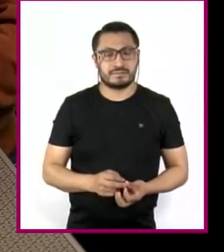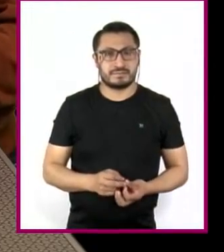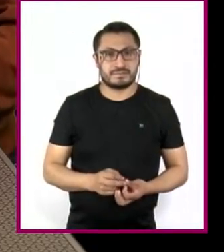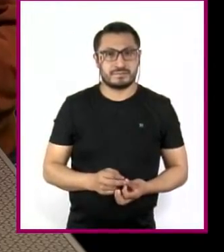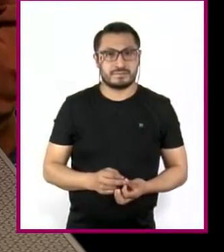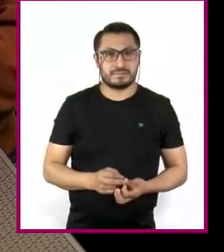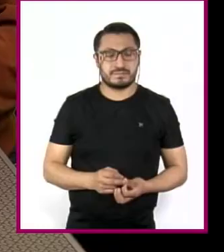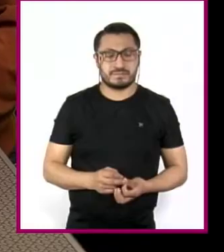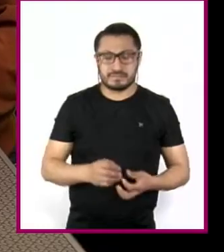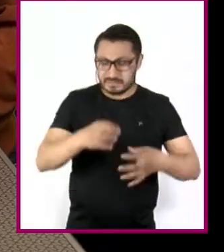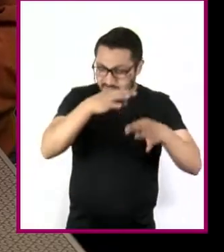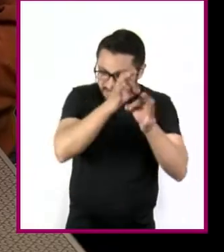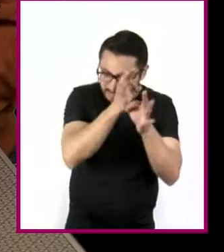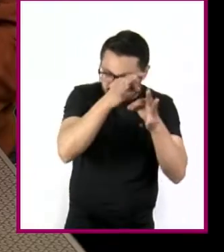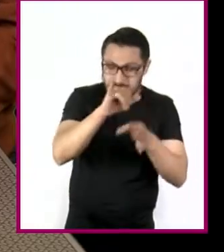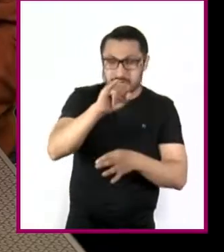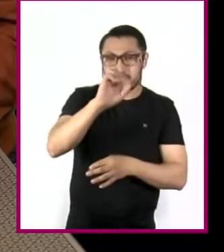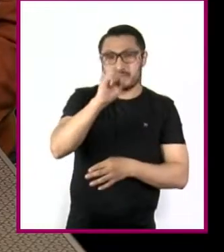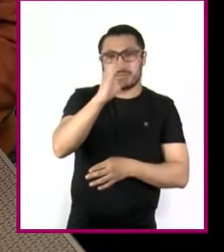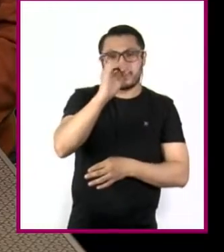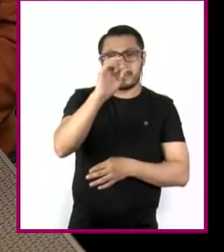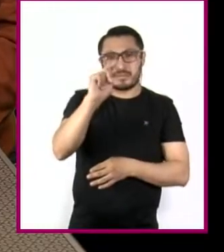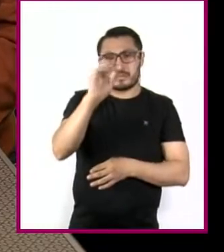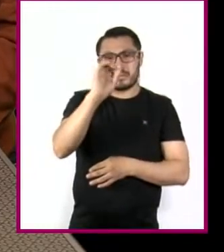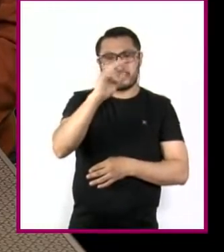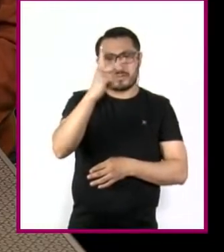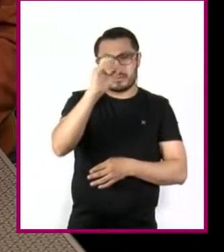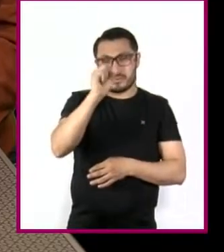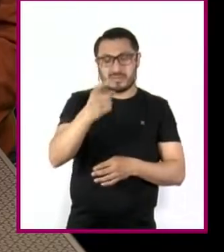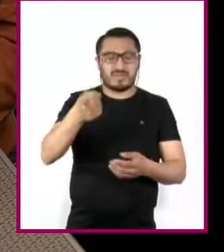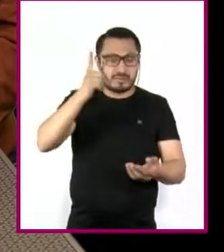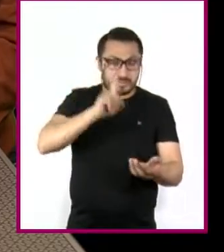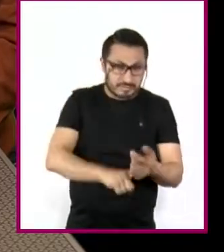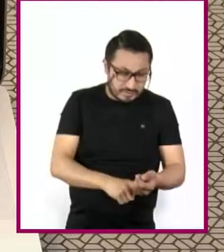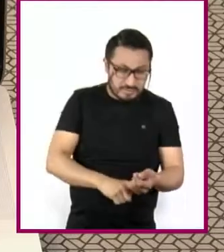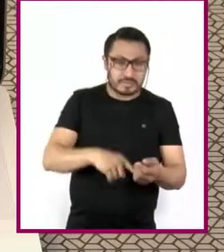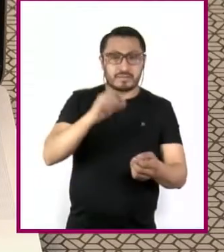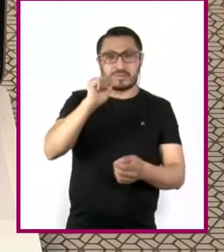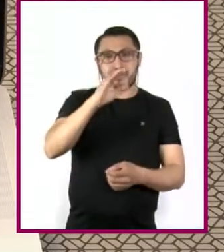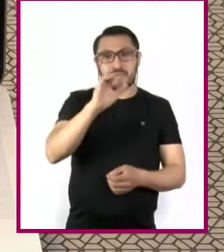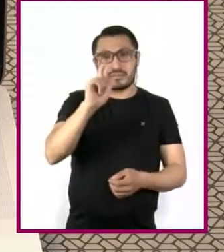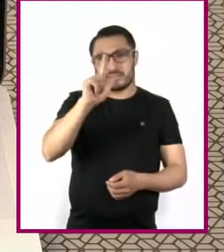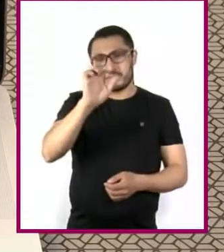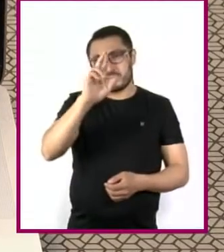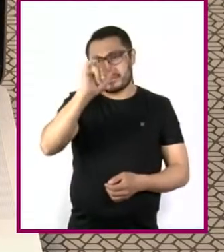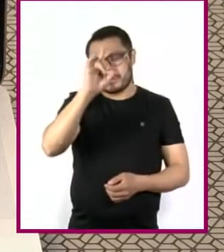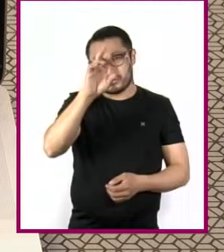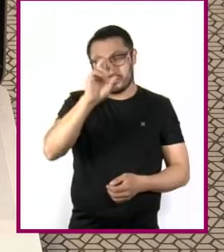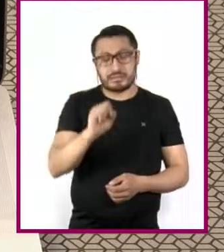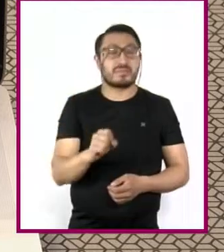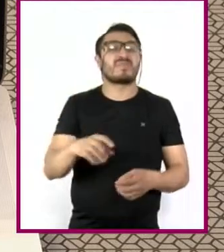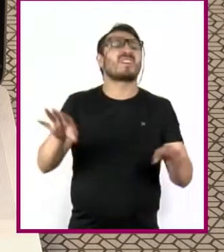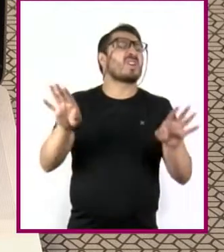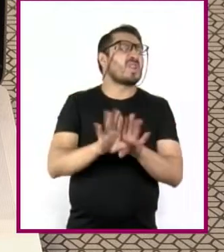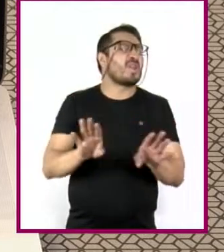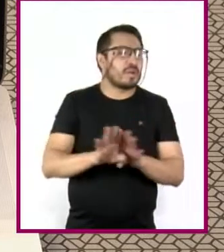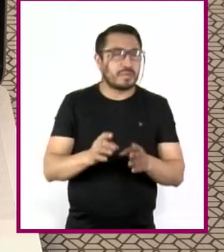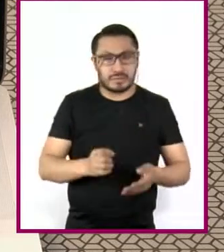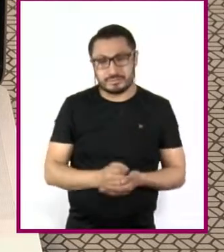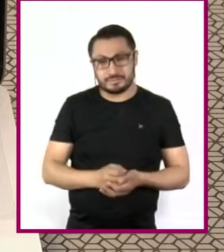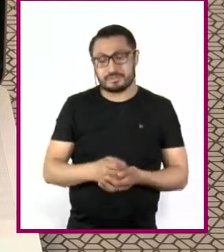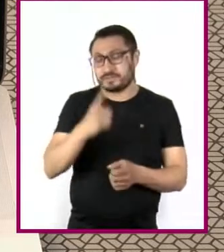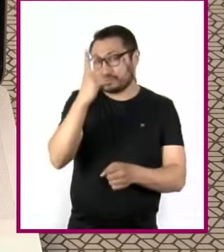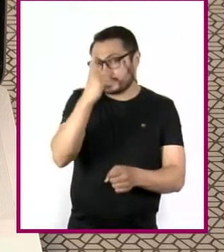¿Cómo es que analizan los isótopos cosmogénicos en los aceleradores de partículas? Lo primero que se tiene que hacer es